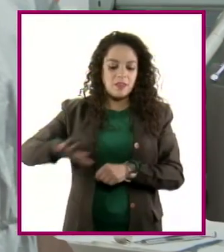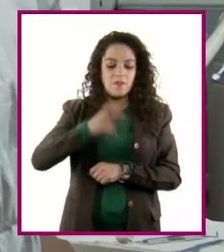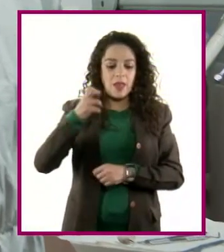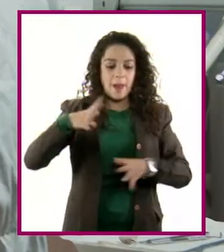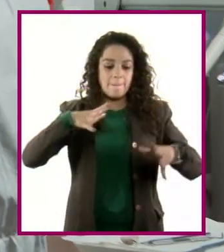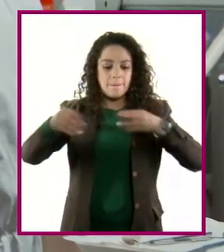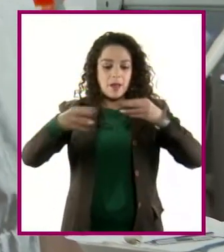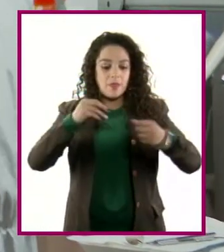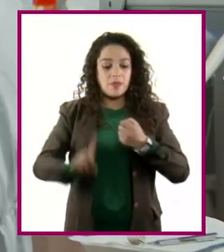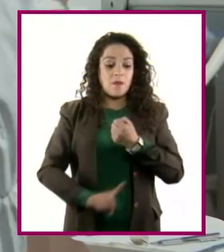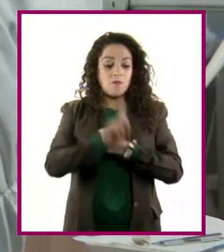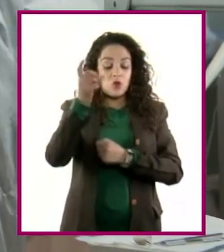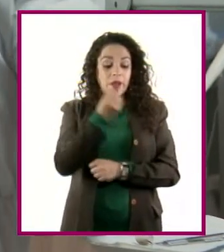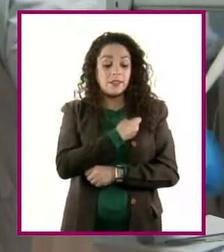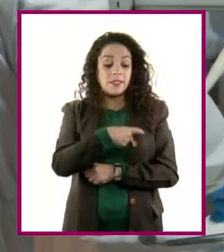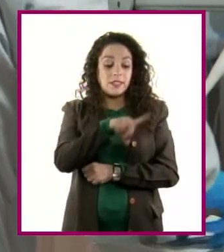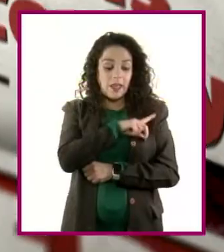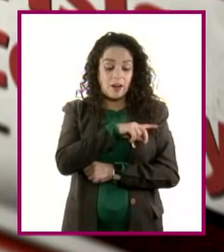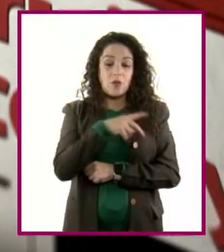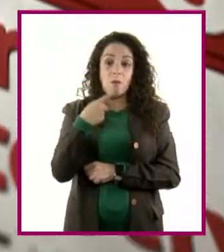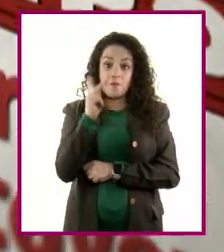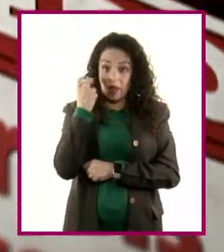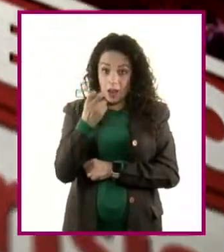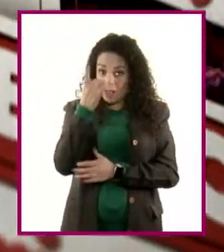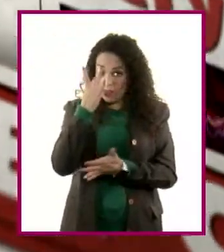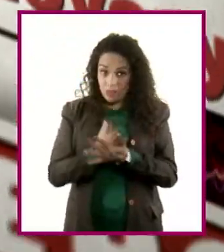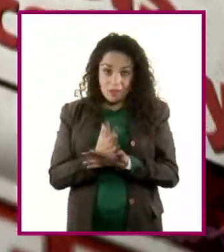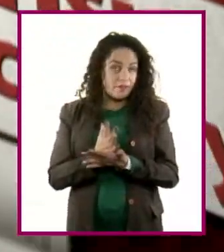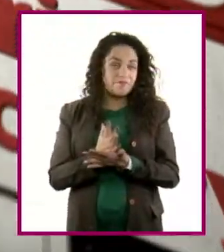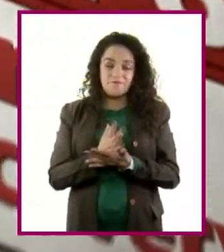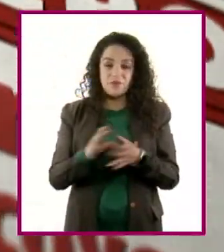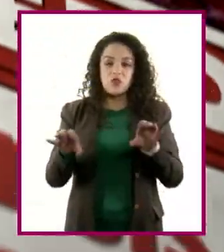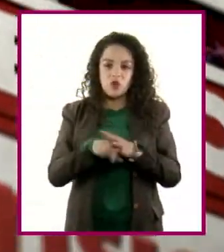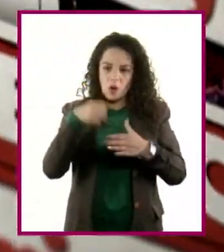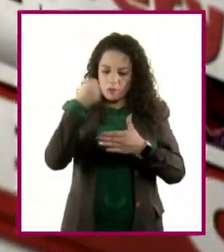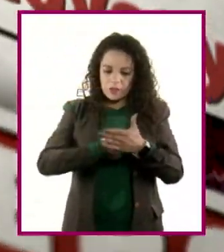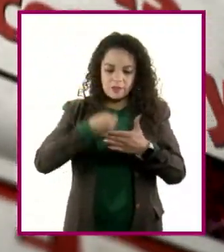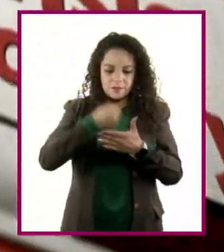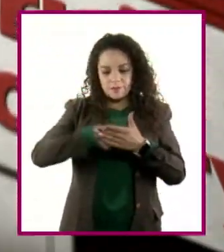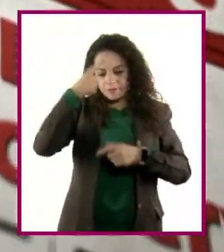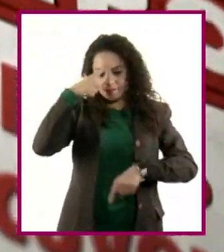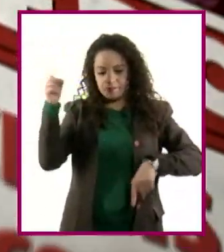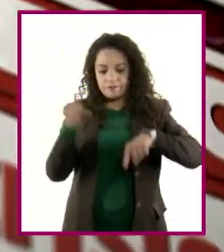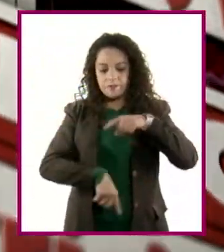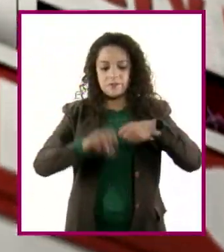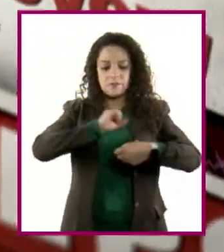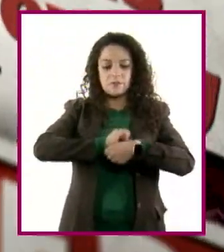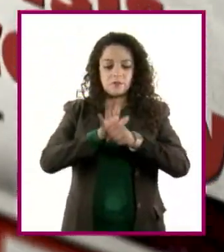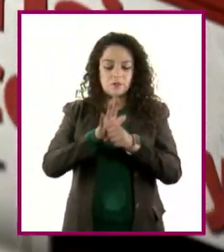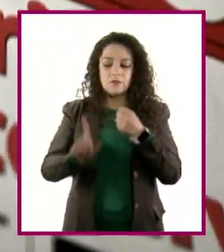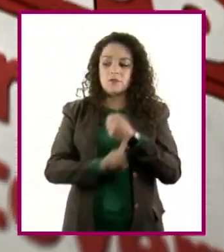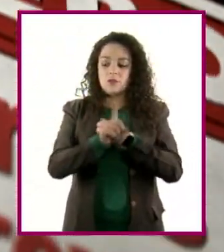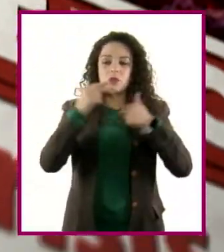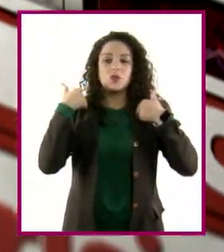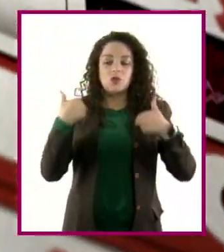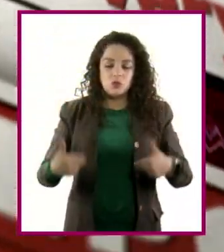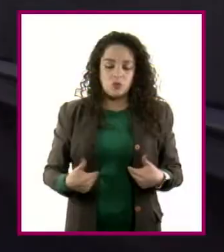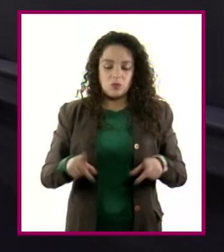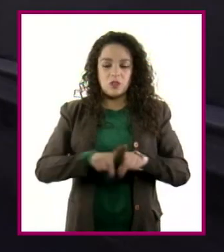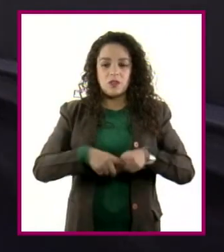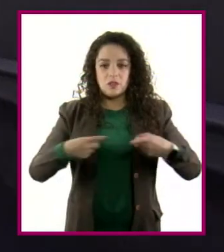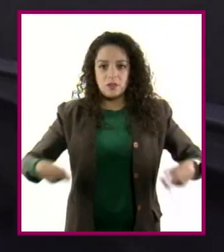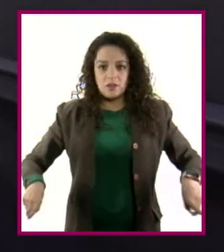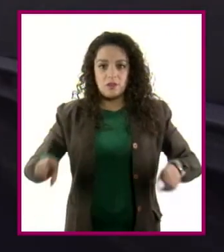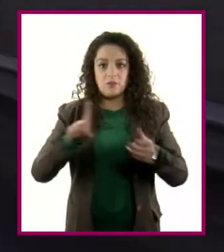una crisis sanitaria, pero es más que eso. La lucha contra el COVID-19 es también una crisis humanitaria y de desarrollo cuyas